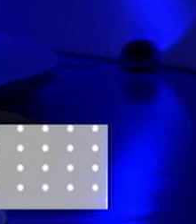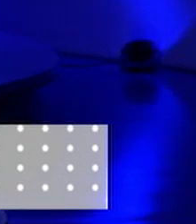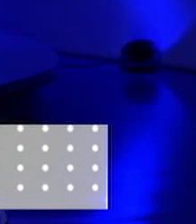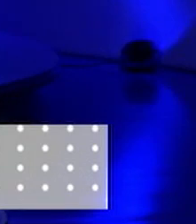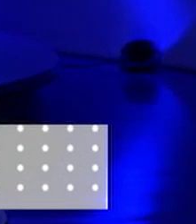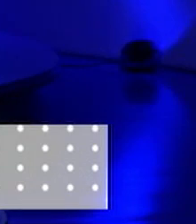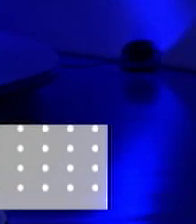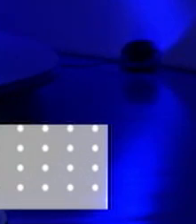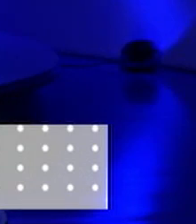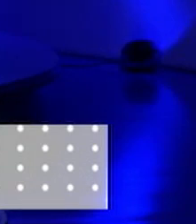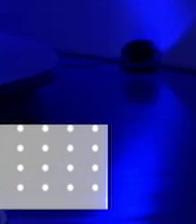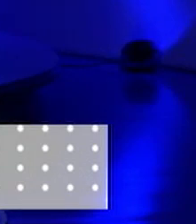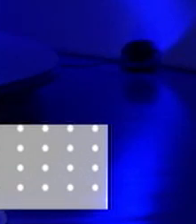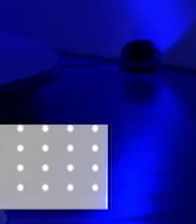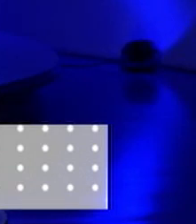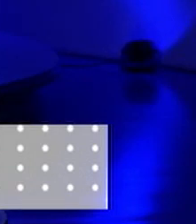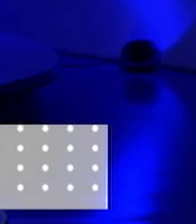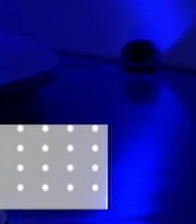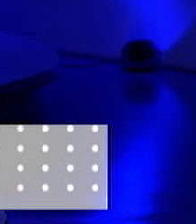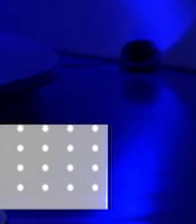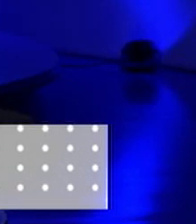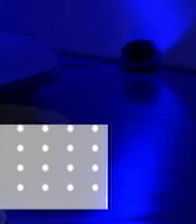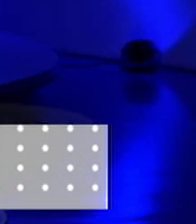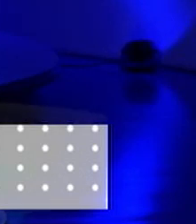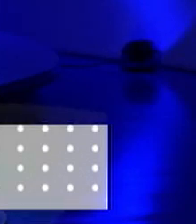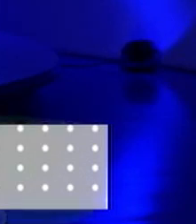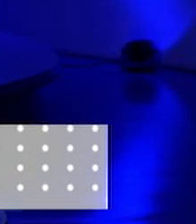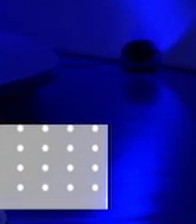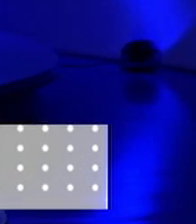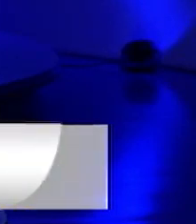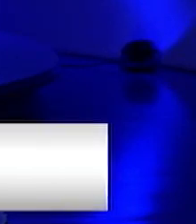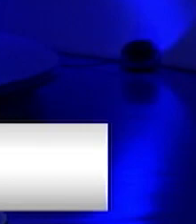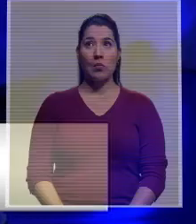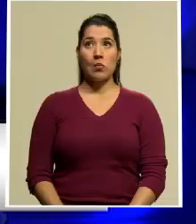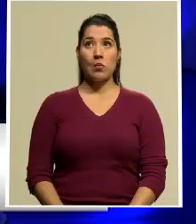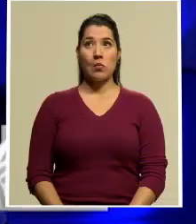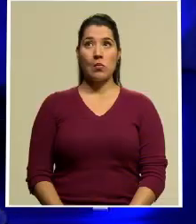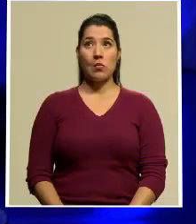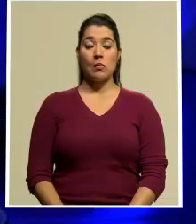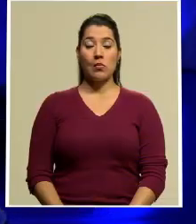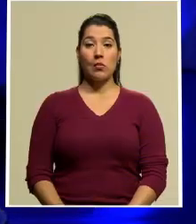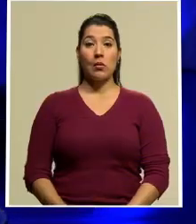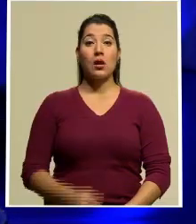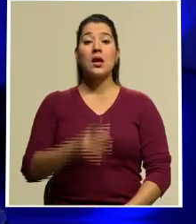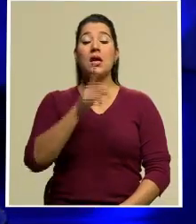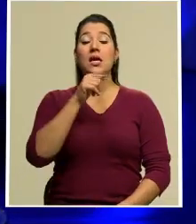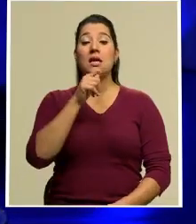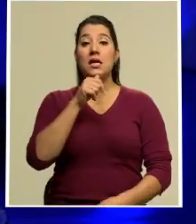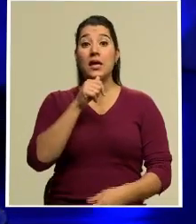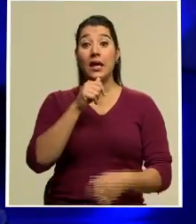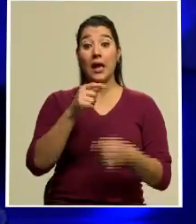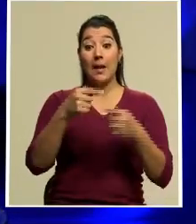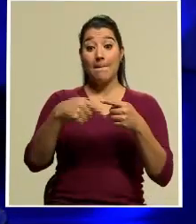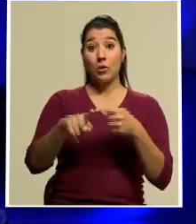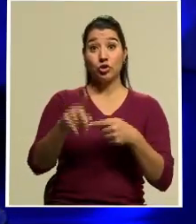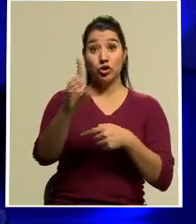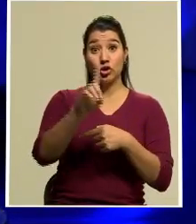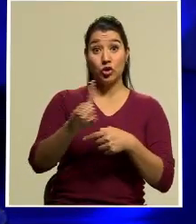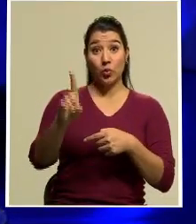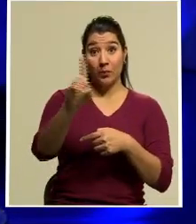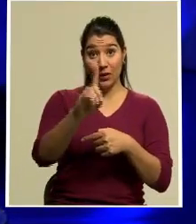quién será su candidato o candidata presidencial en la contienda por la presidencia de la República el año